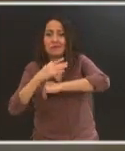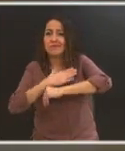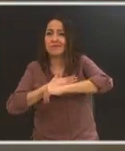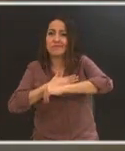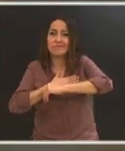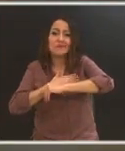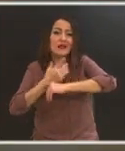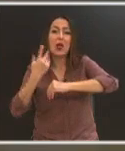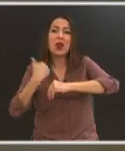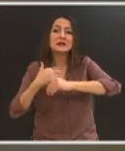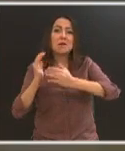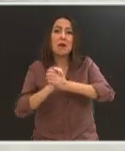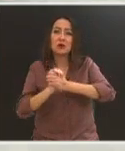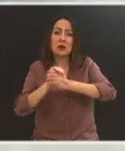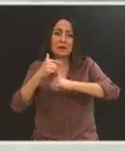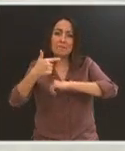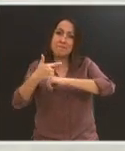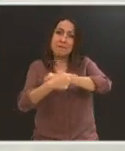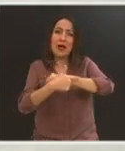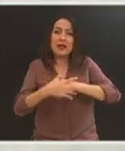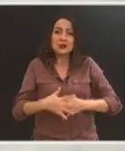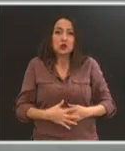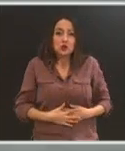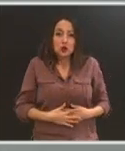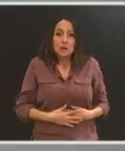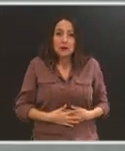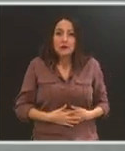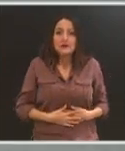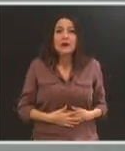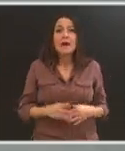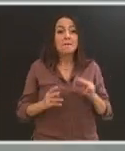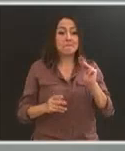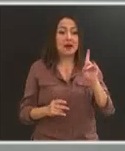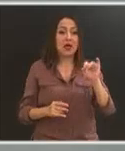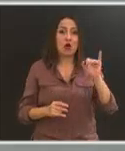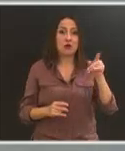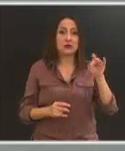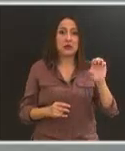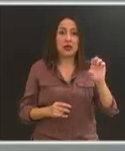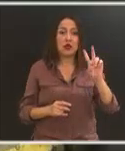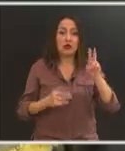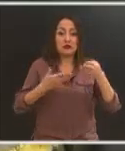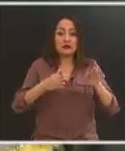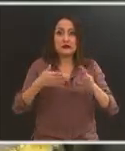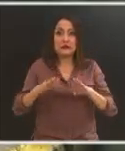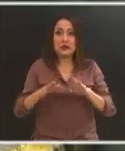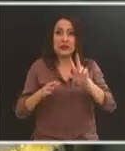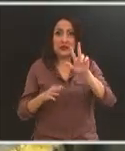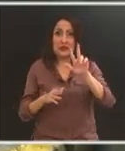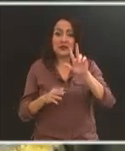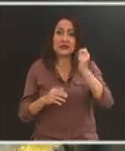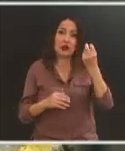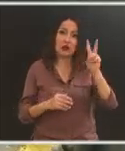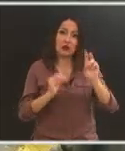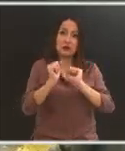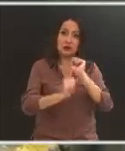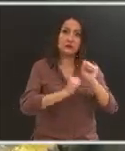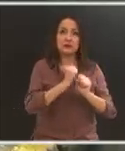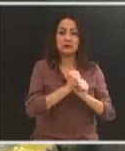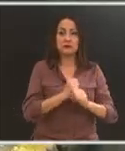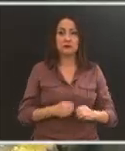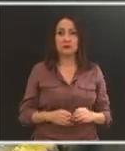la protección, una de las balas impactó en el estómago de la joven María José, que dejó dos hijas de 3 y 12 años